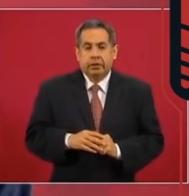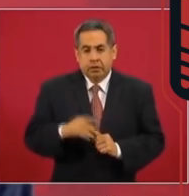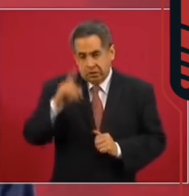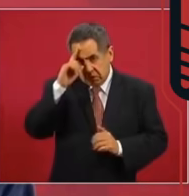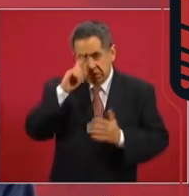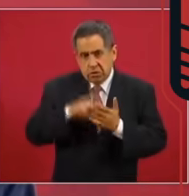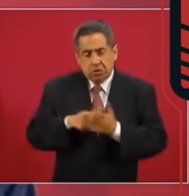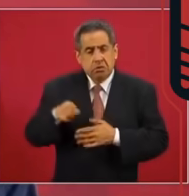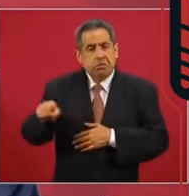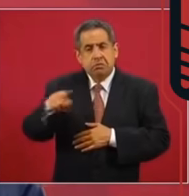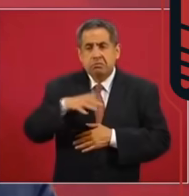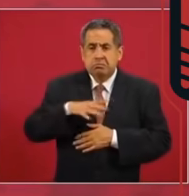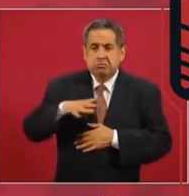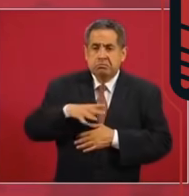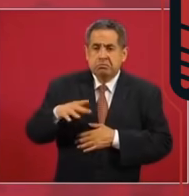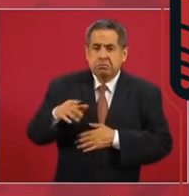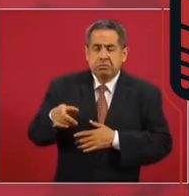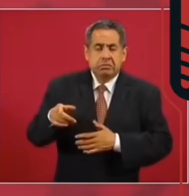pueden ahí